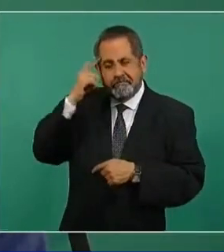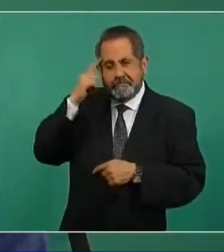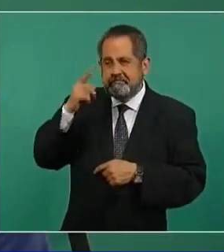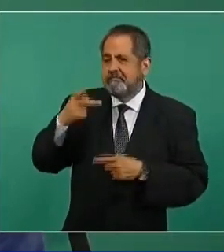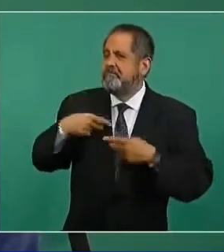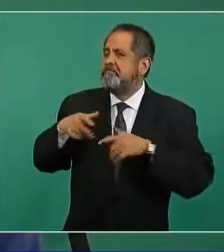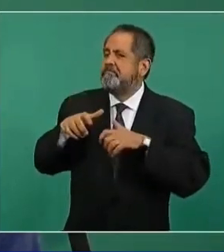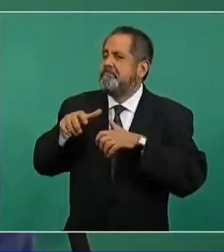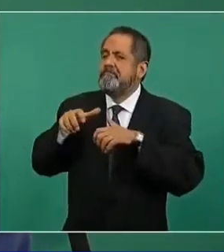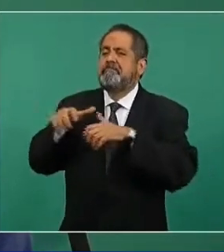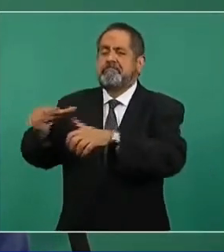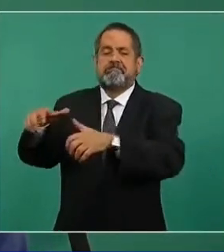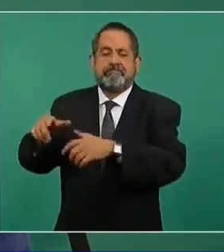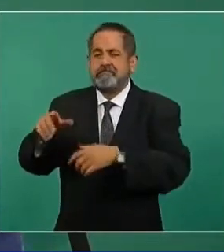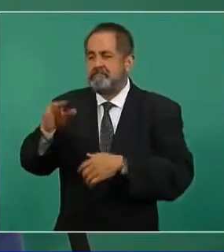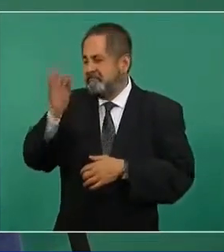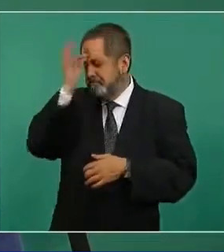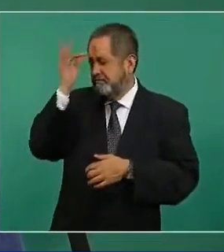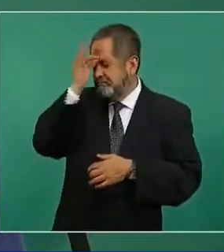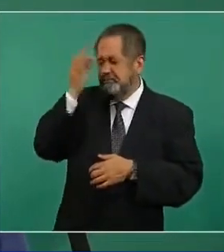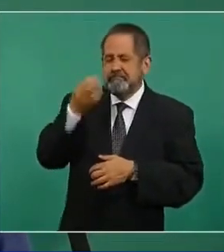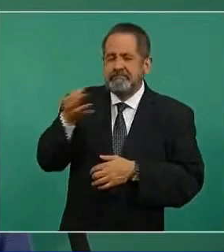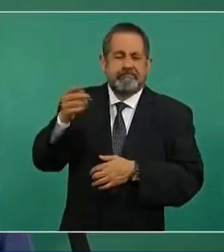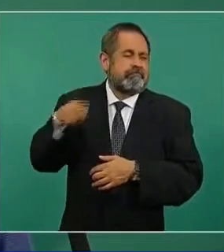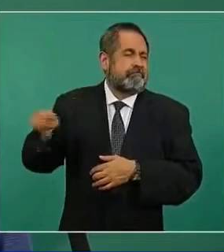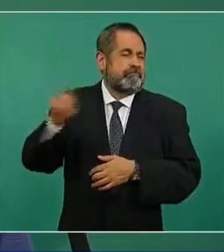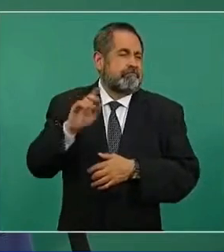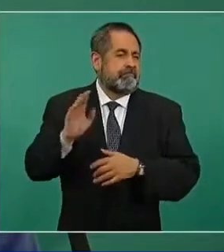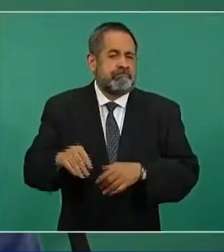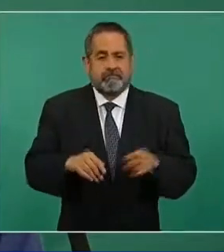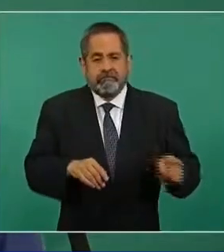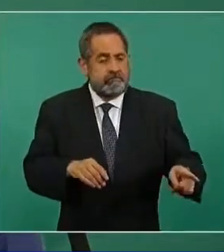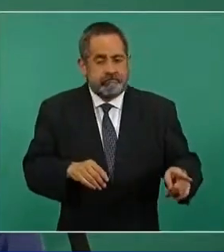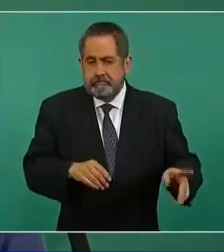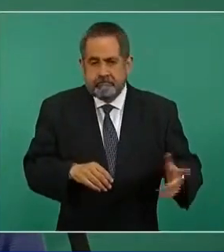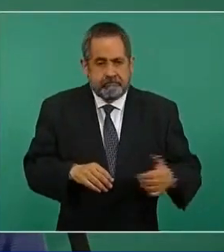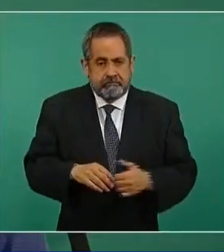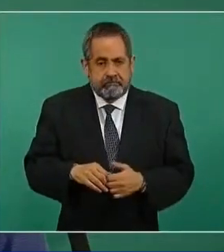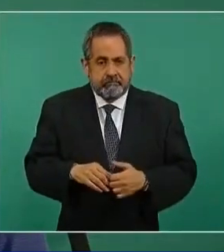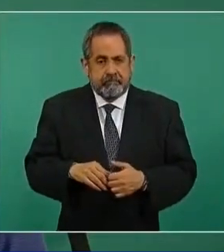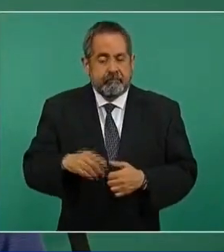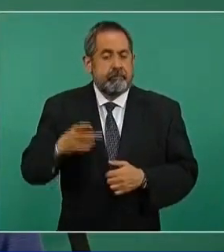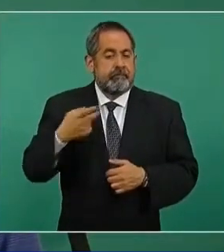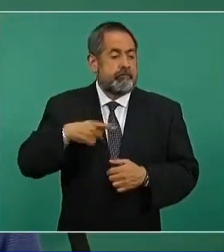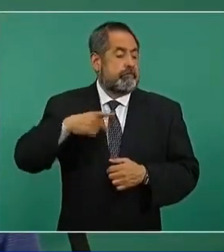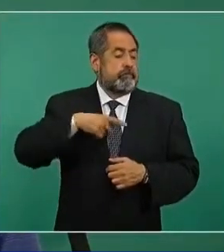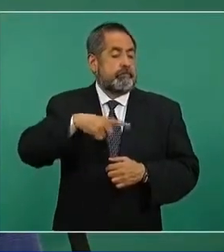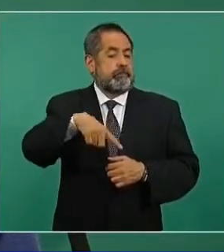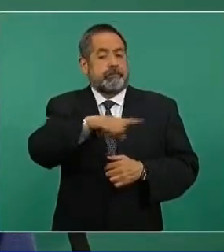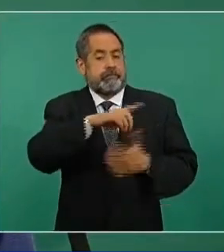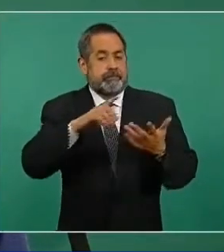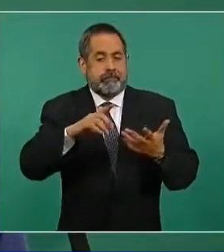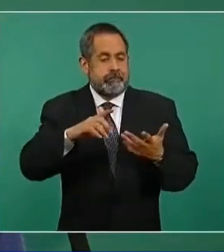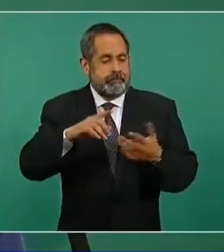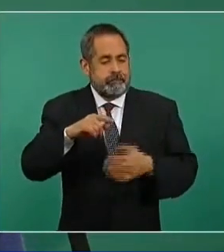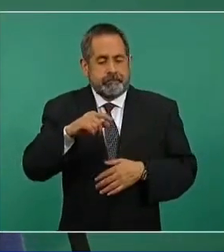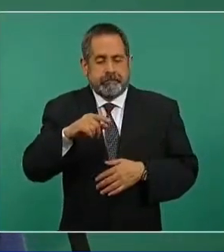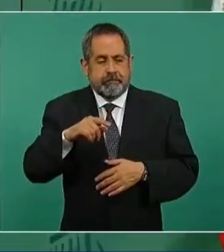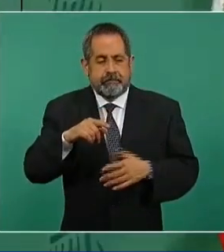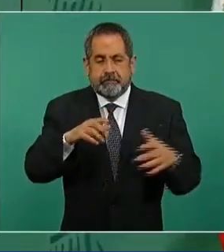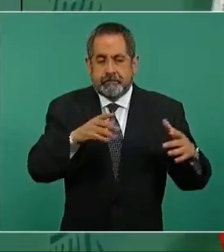es tonto, que la gente no sabe